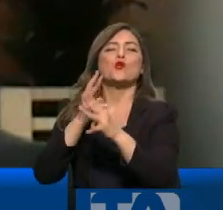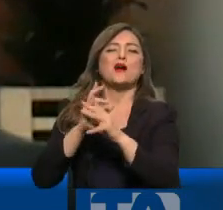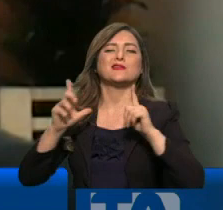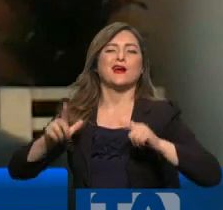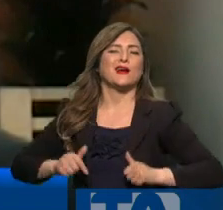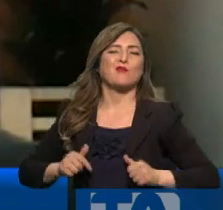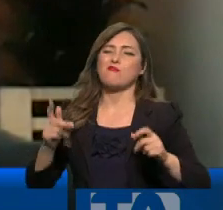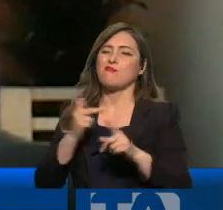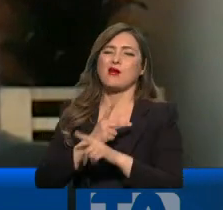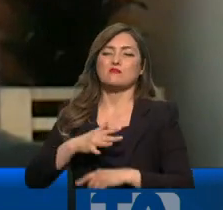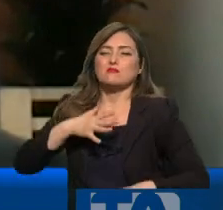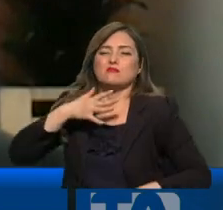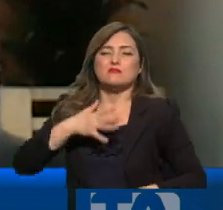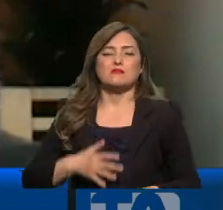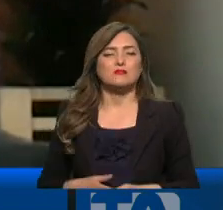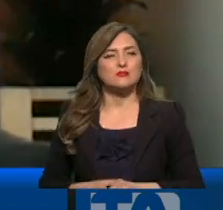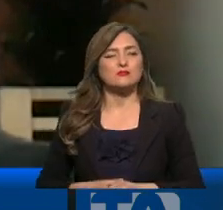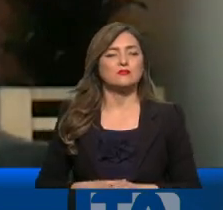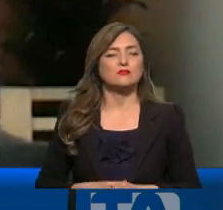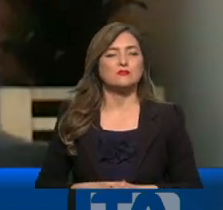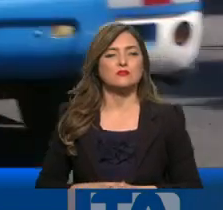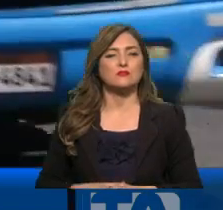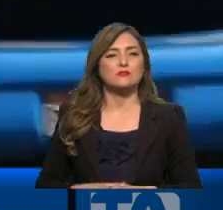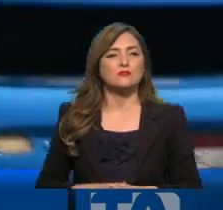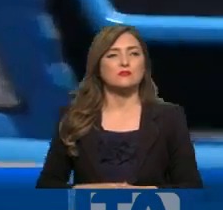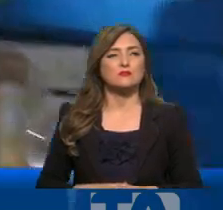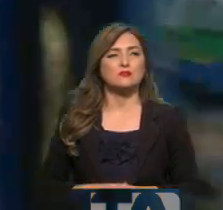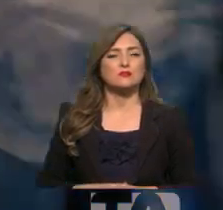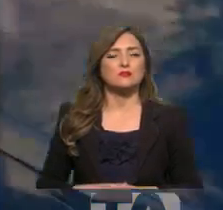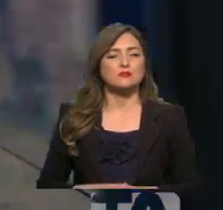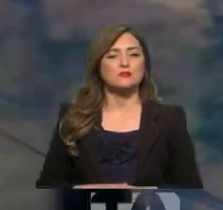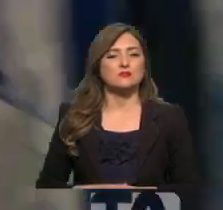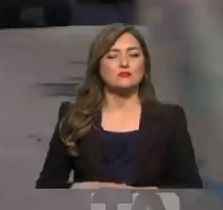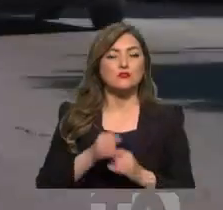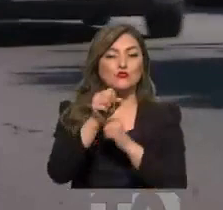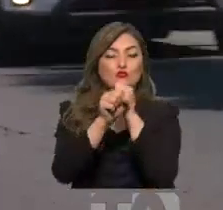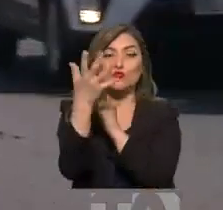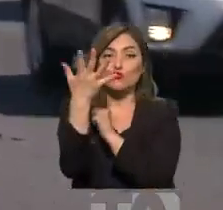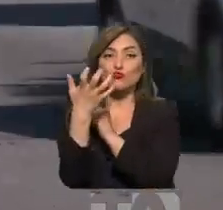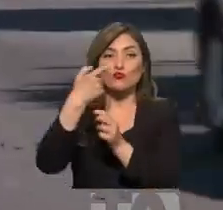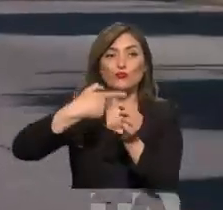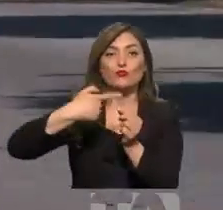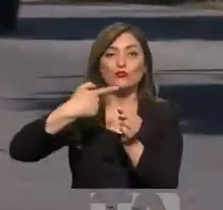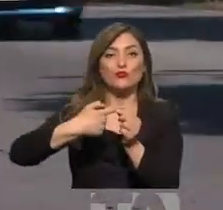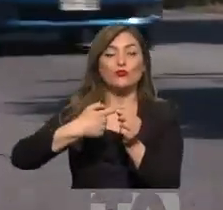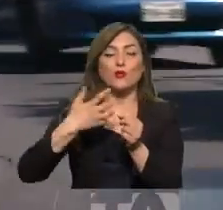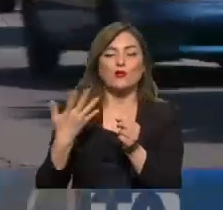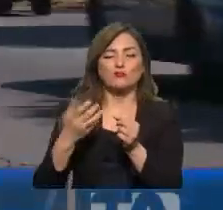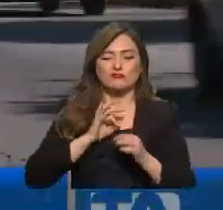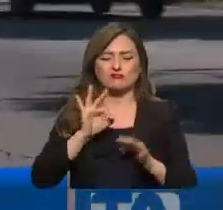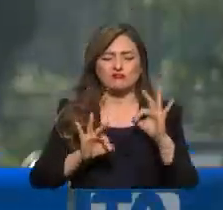Salud sobre lo que se considera un aire limpio. En los últimos 15 años, Quito ha sobrepasado los